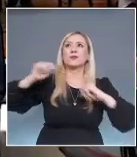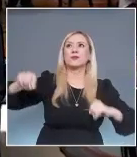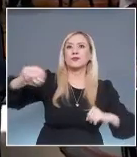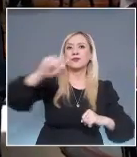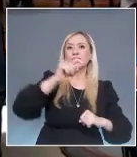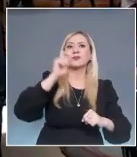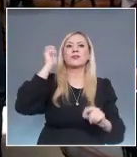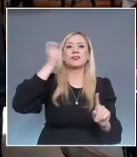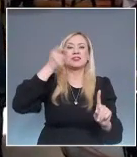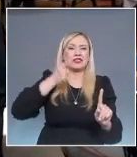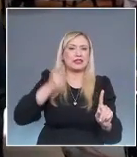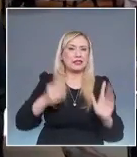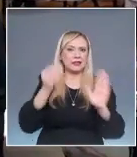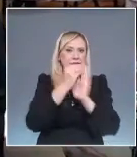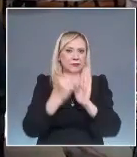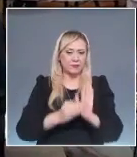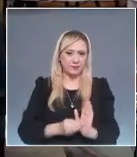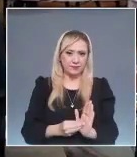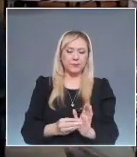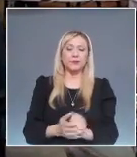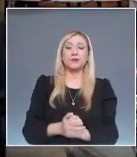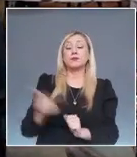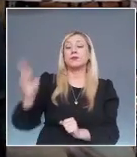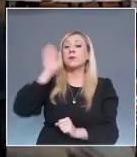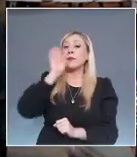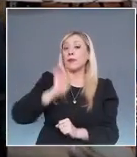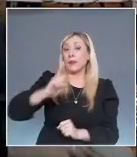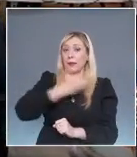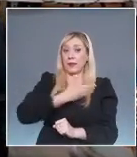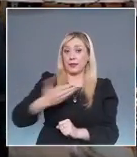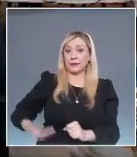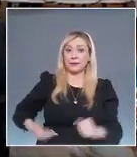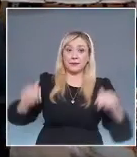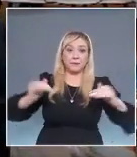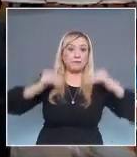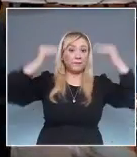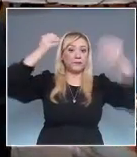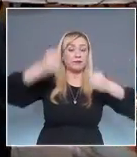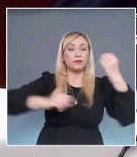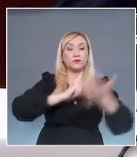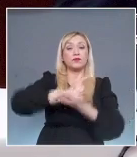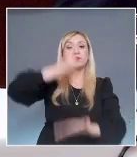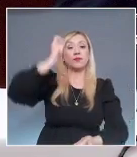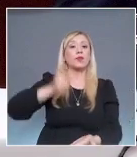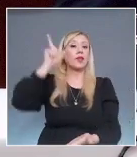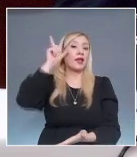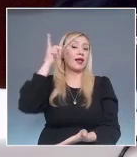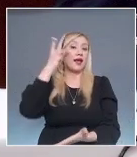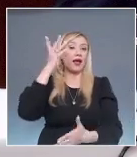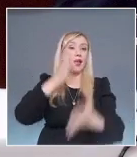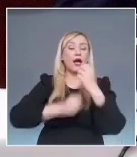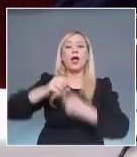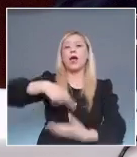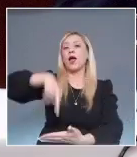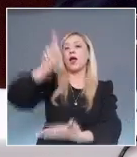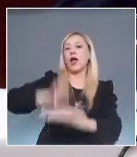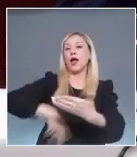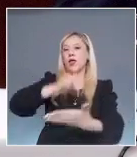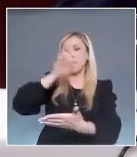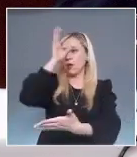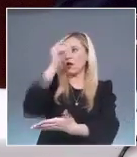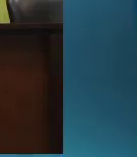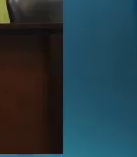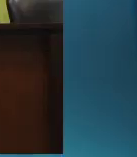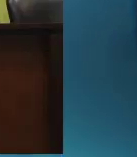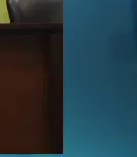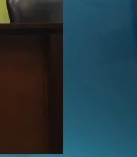En este marco, la ministra presidenta de la Suprema Corte de Justicia de la Nación, Norma Lucía Piña, firmó un convenio de cooperación para la elaboración de una